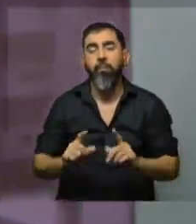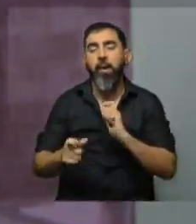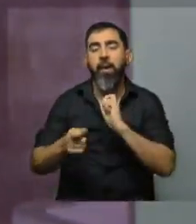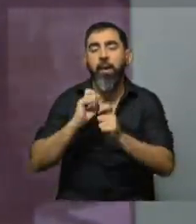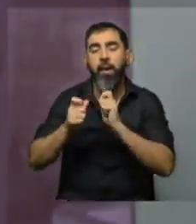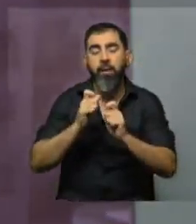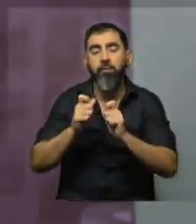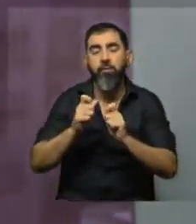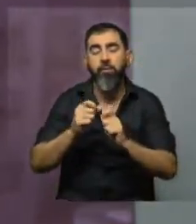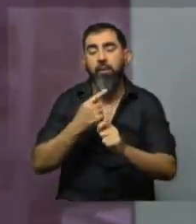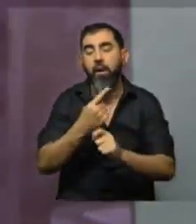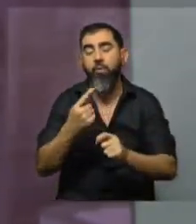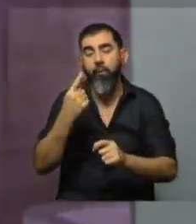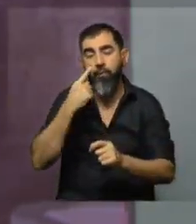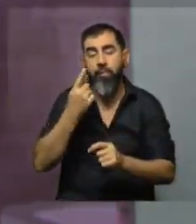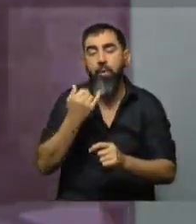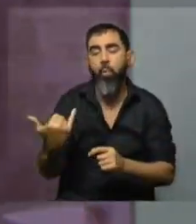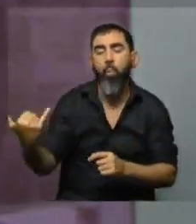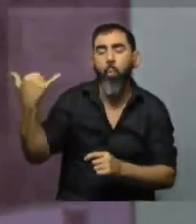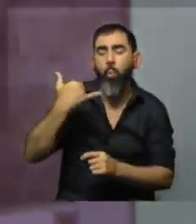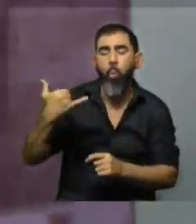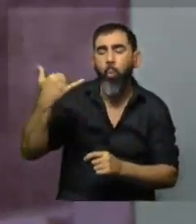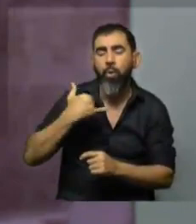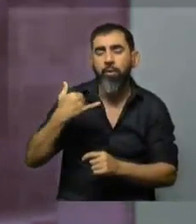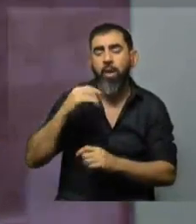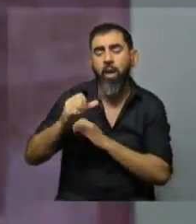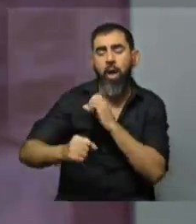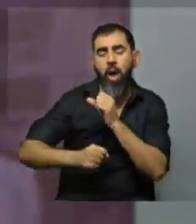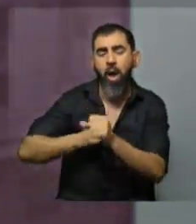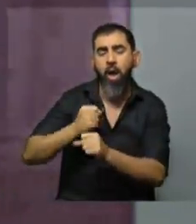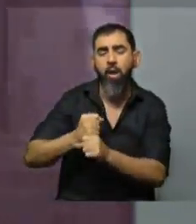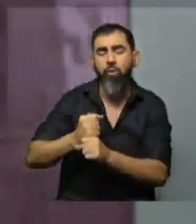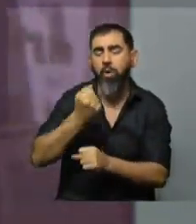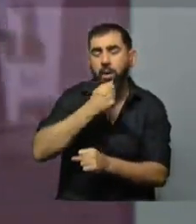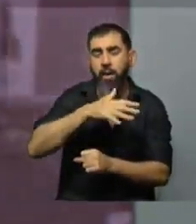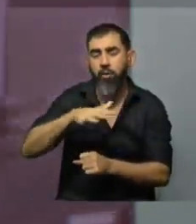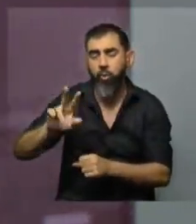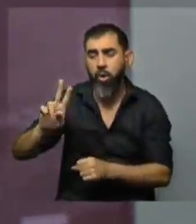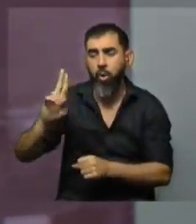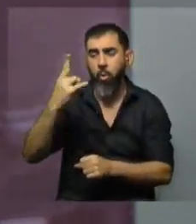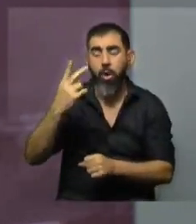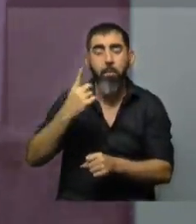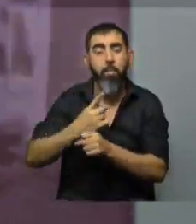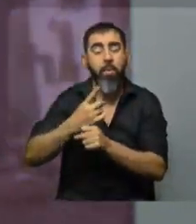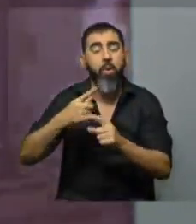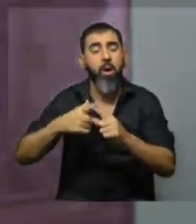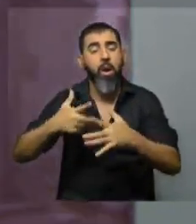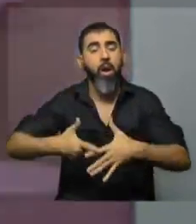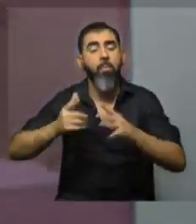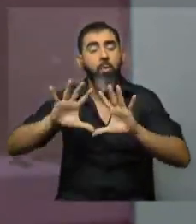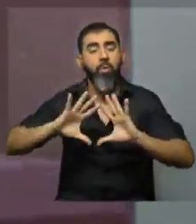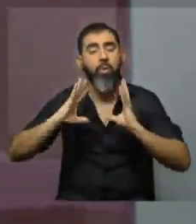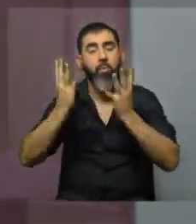que vivimos cada uno de nosotros, sino lo que nos contaron a través de los años, lo que es la historia del Uruguay, lo que significó ser los primeros campeones del mundo,